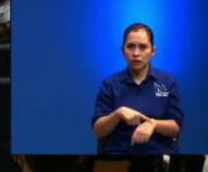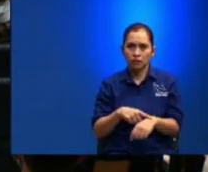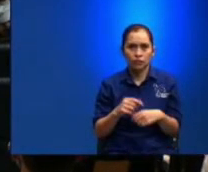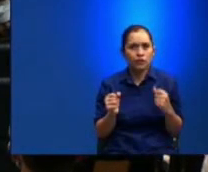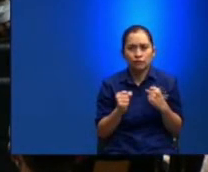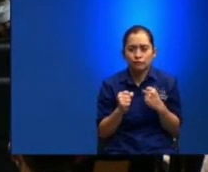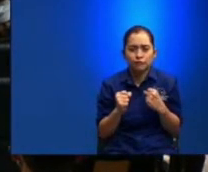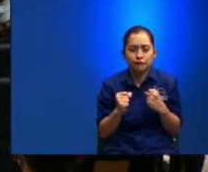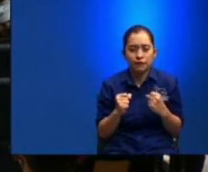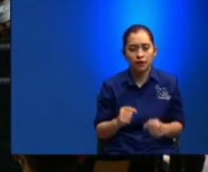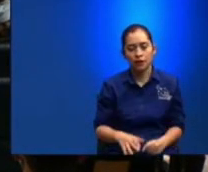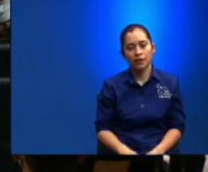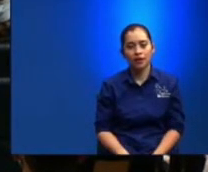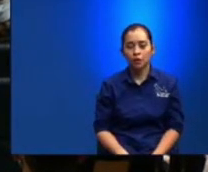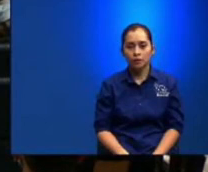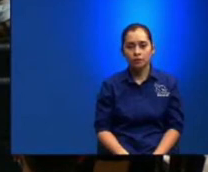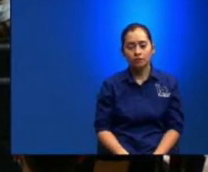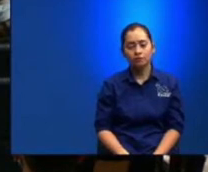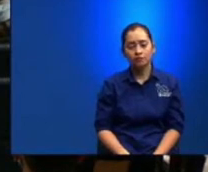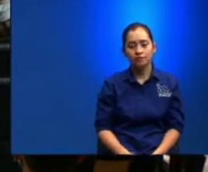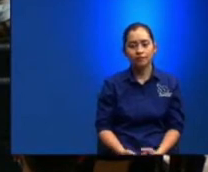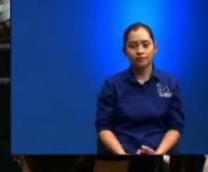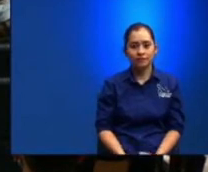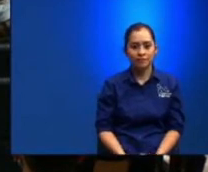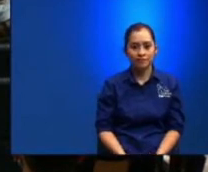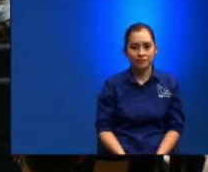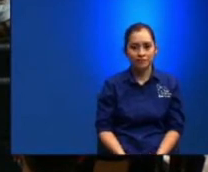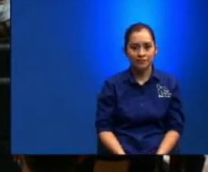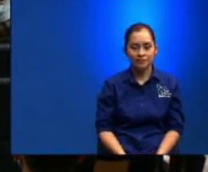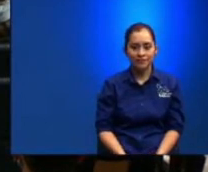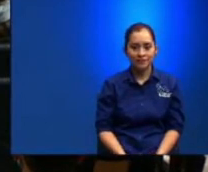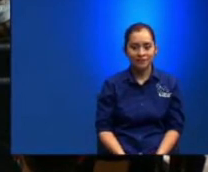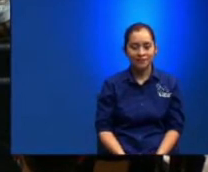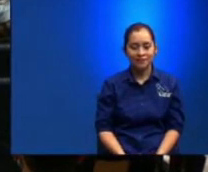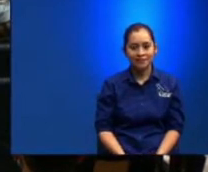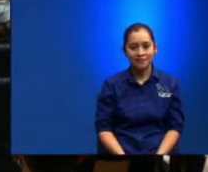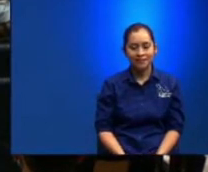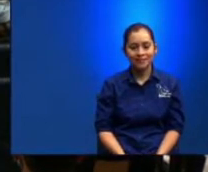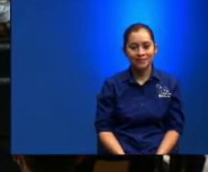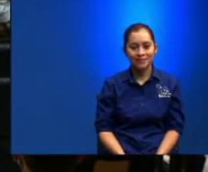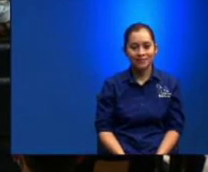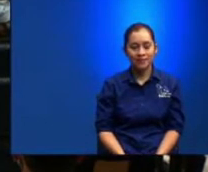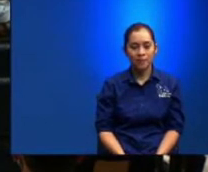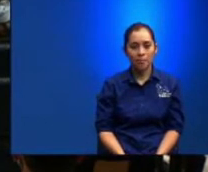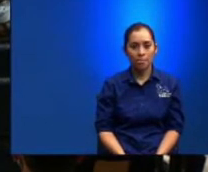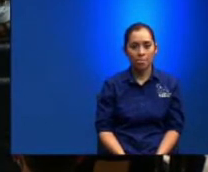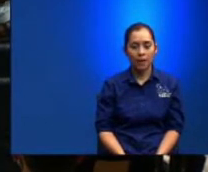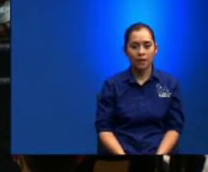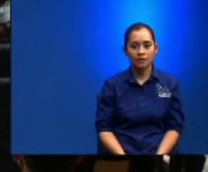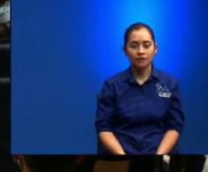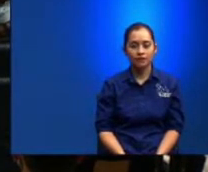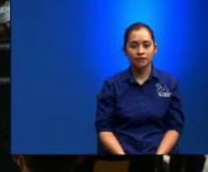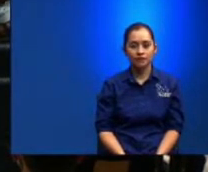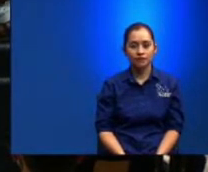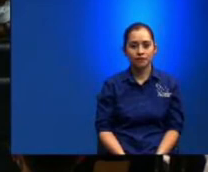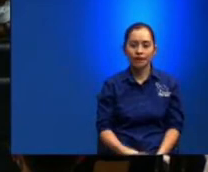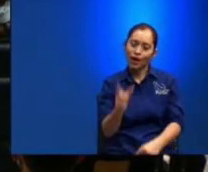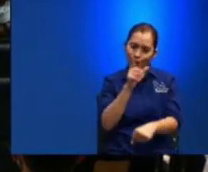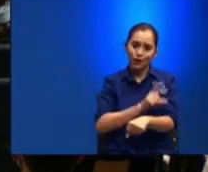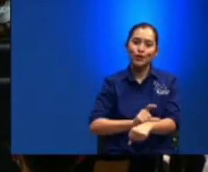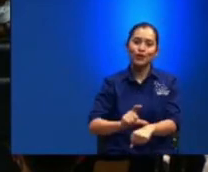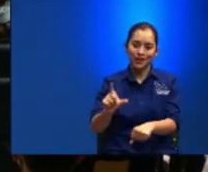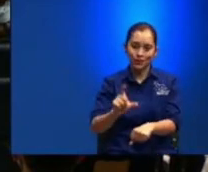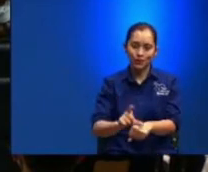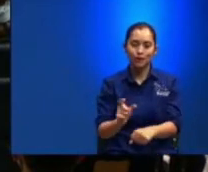en frente el ventilador bueno este que le estaba diciendo